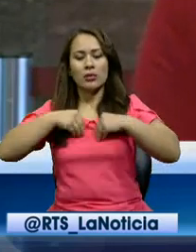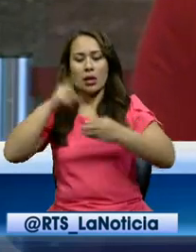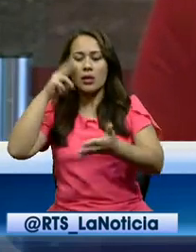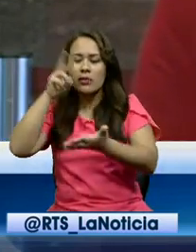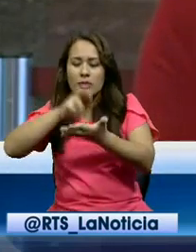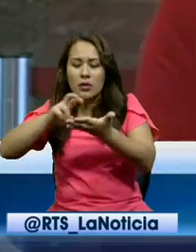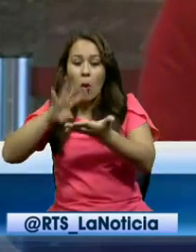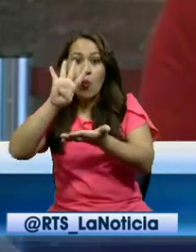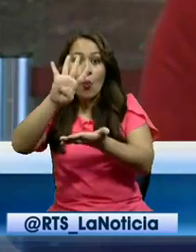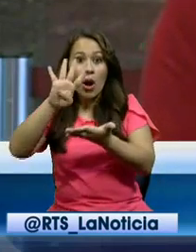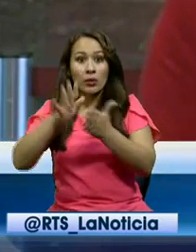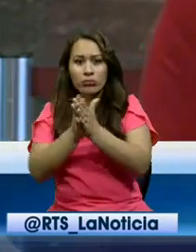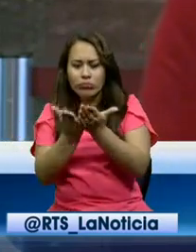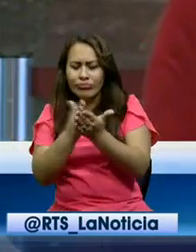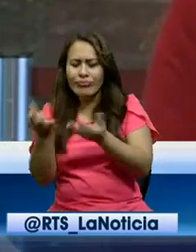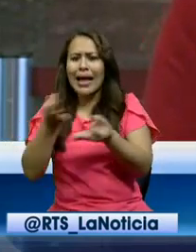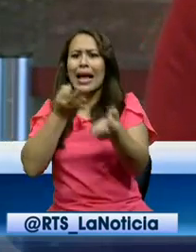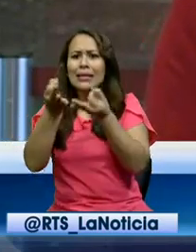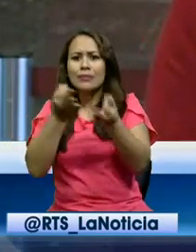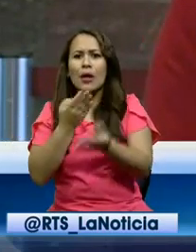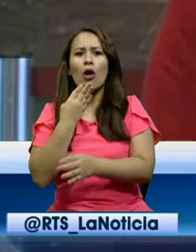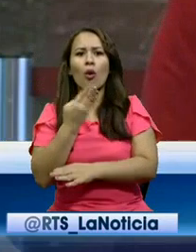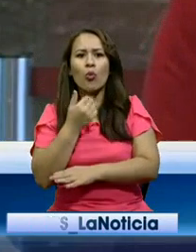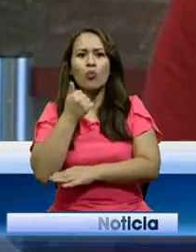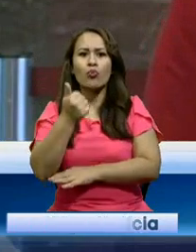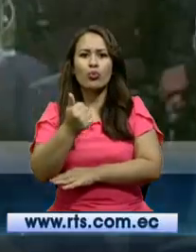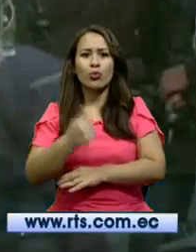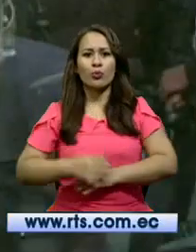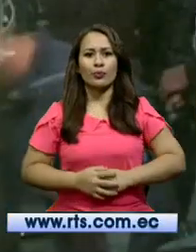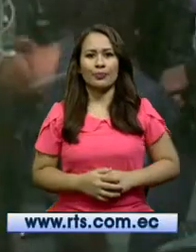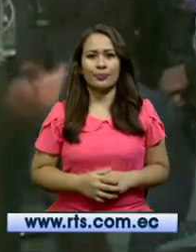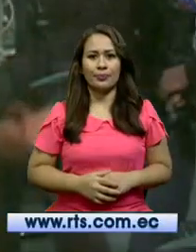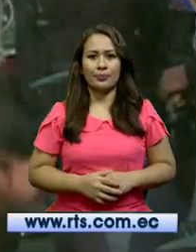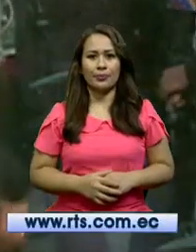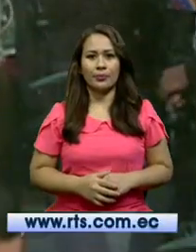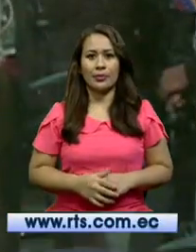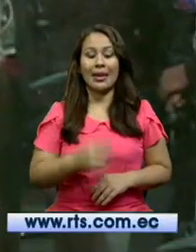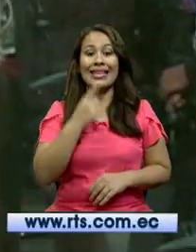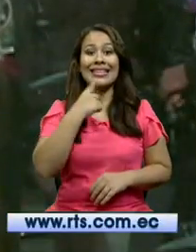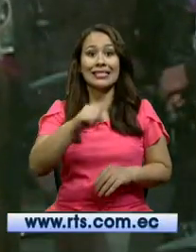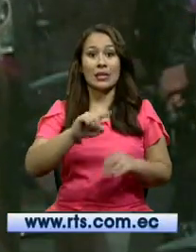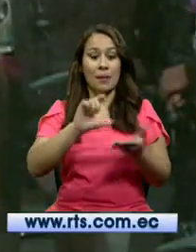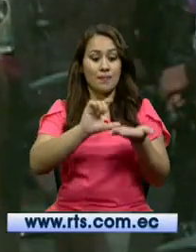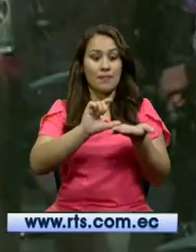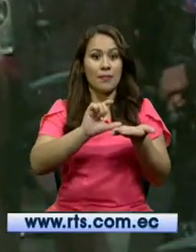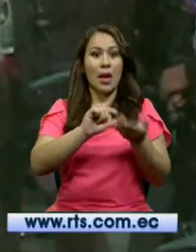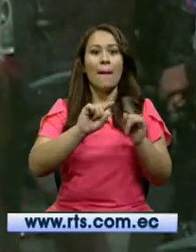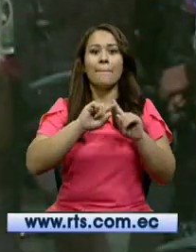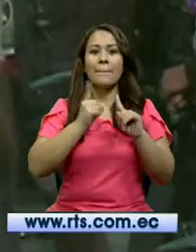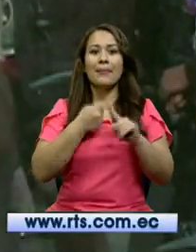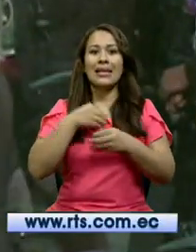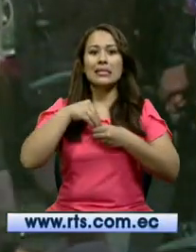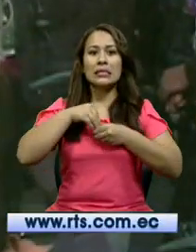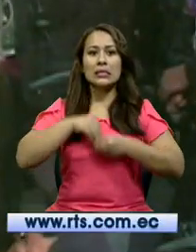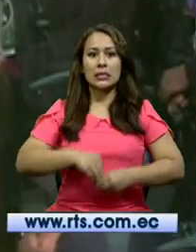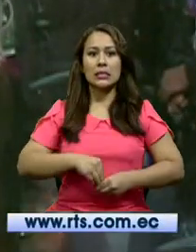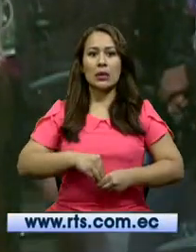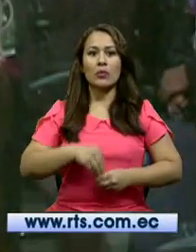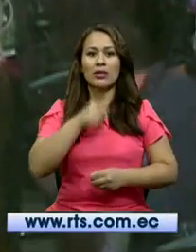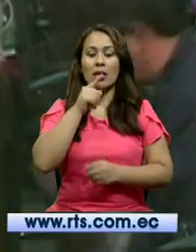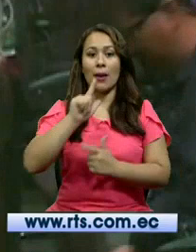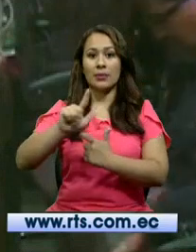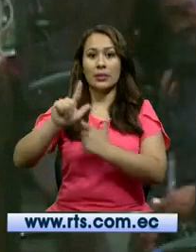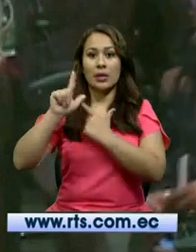código y además explicaron sus bondades. Escuchemos. Es solo el primer anillo de seguridad el que está